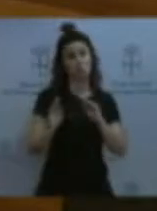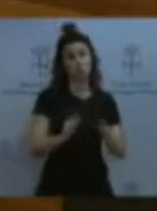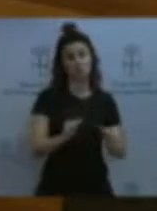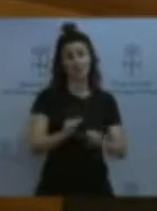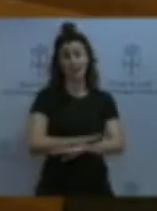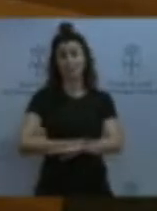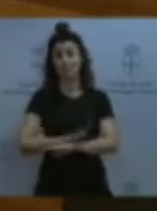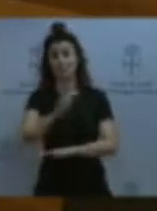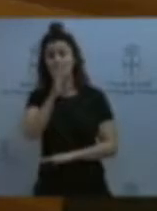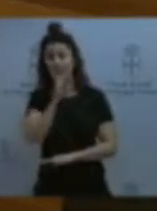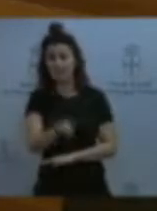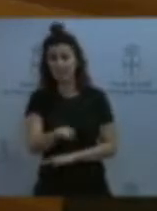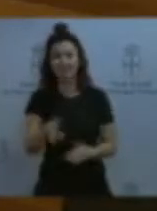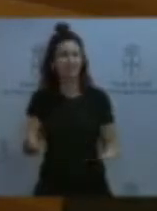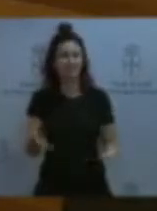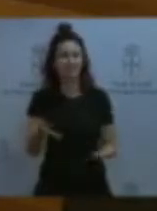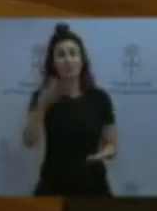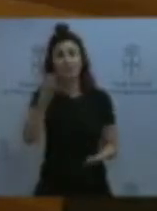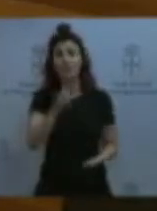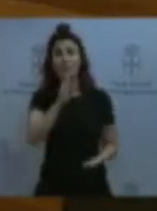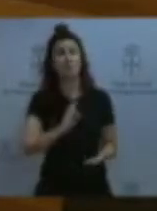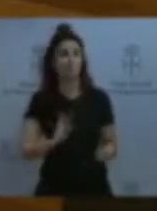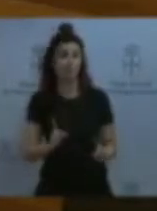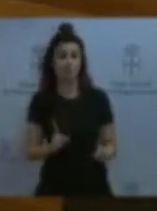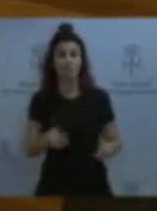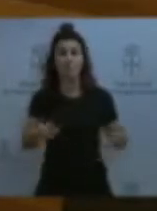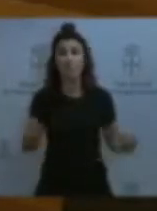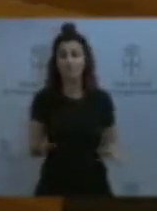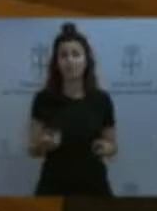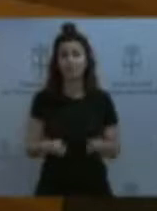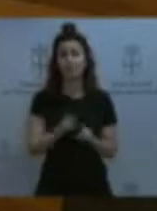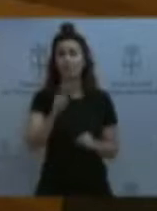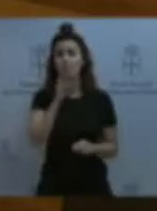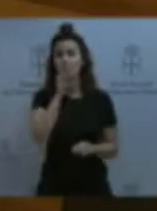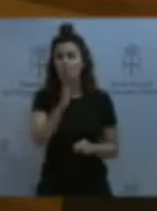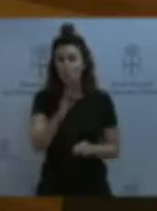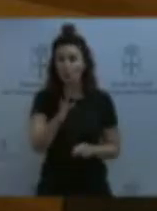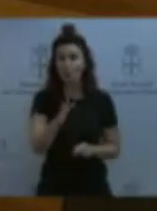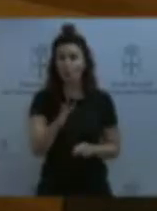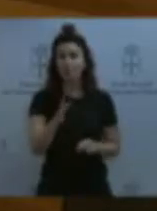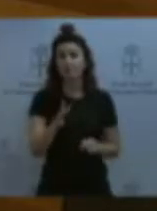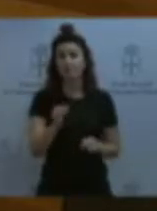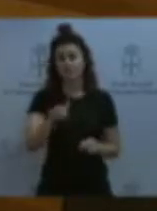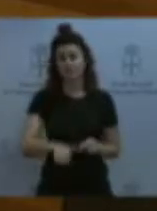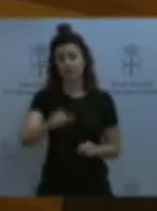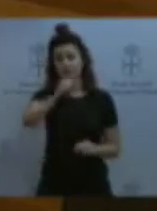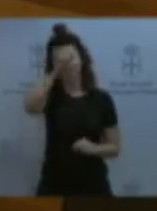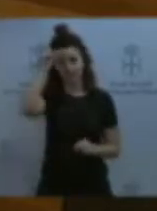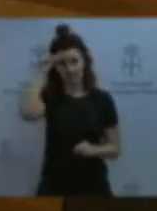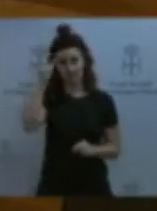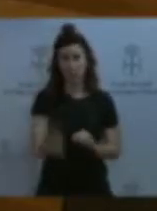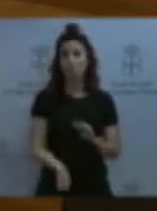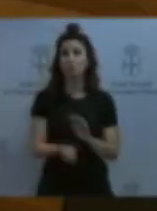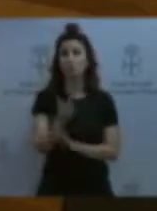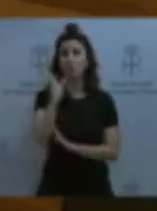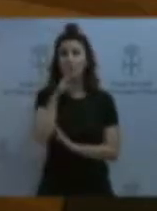promesas vacías que hubo hasta ahora, sino también por algo que pasó este verano en Chuarca, que es bastante ilustrativo,